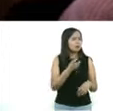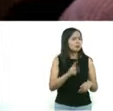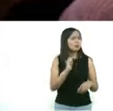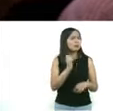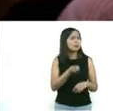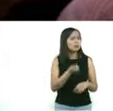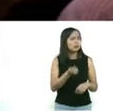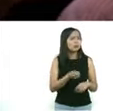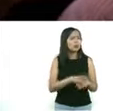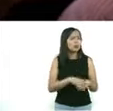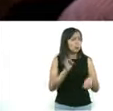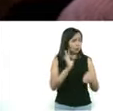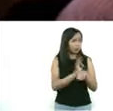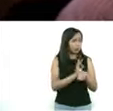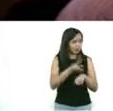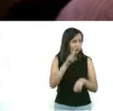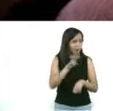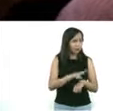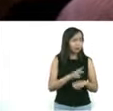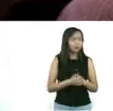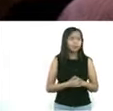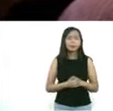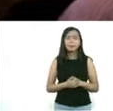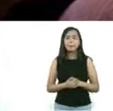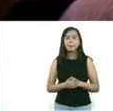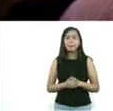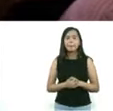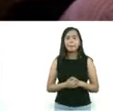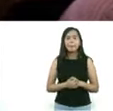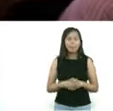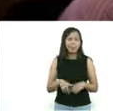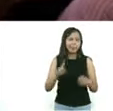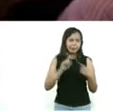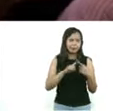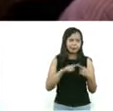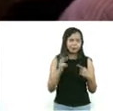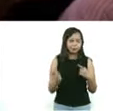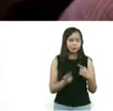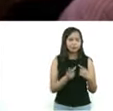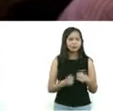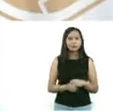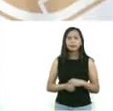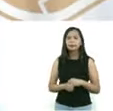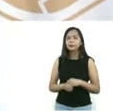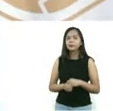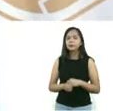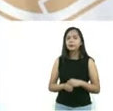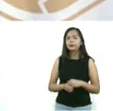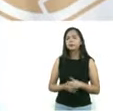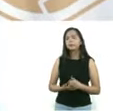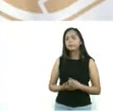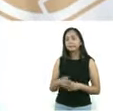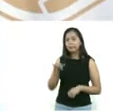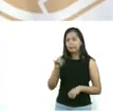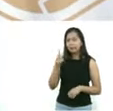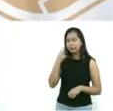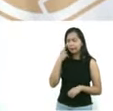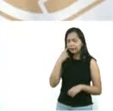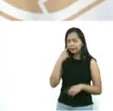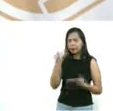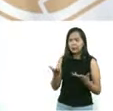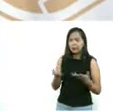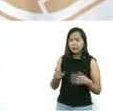México el comercio informal, el ambulantaje? Esa sería mi primera pregunta. Sí, el comercio en el